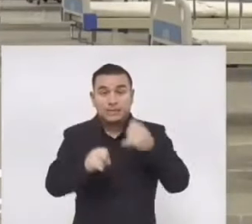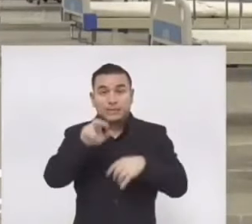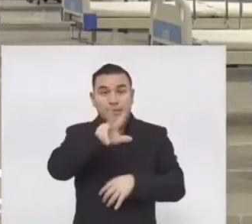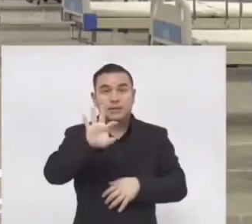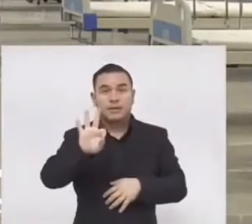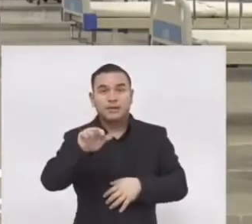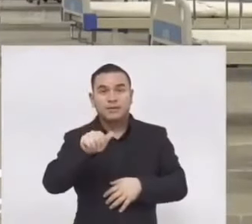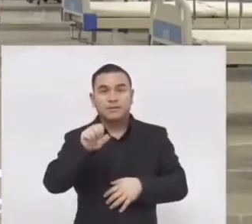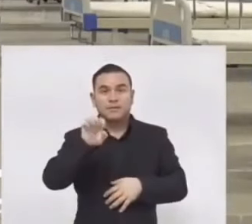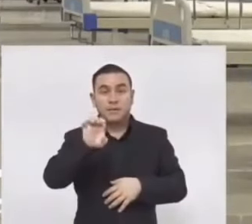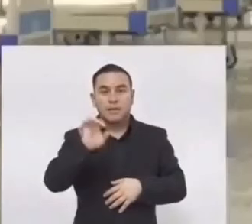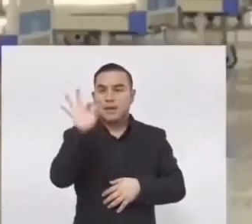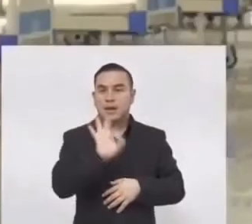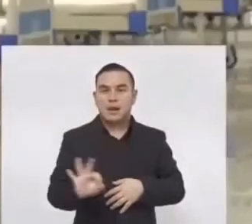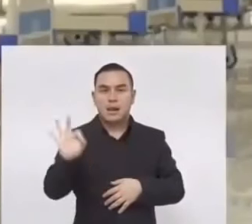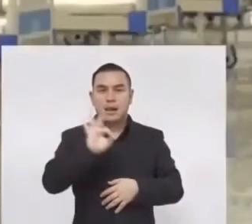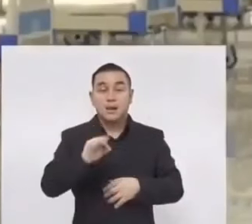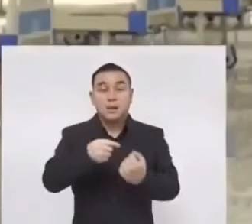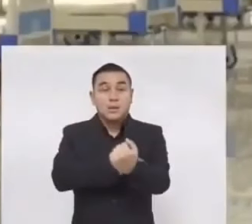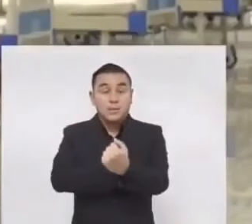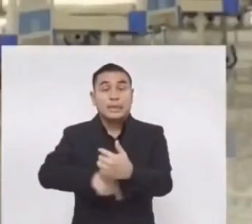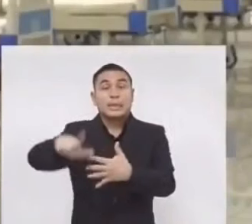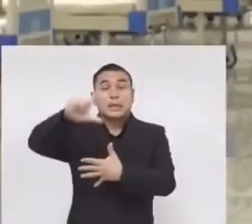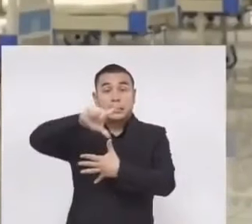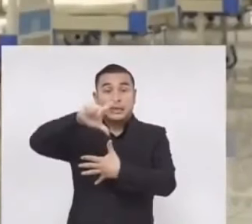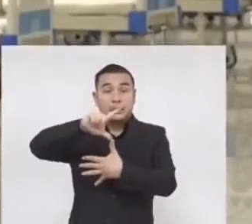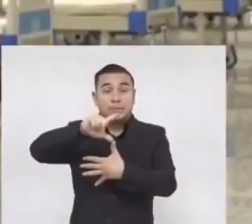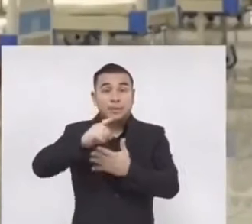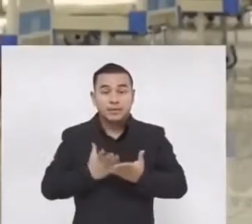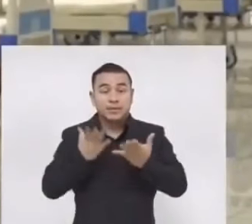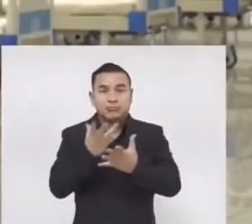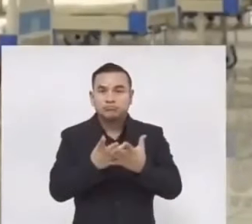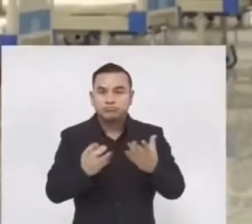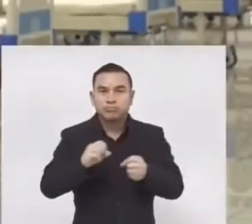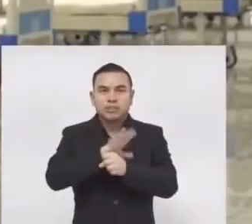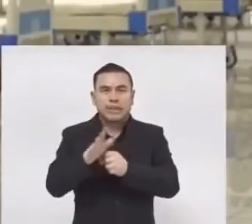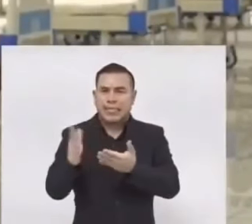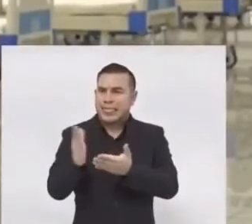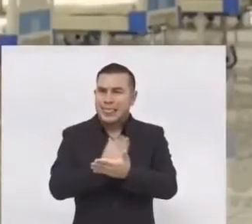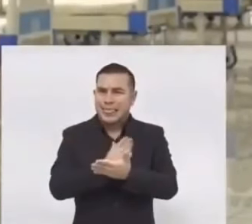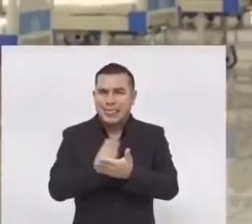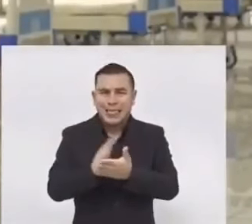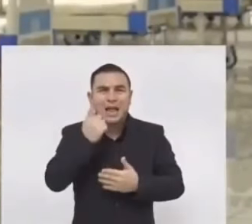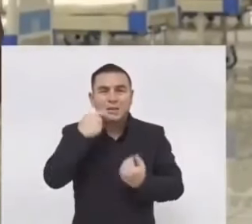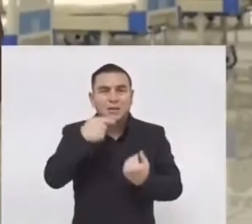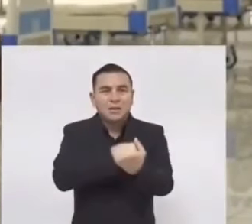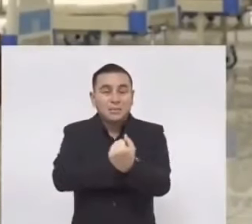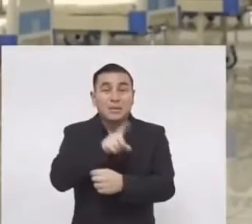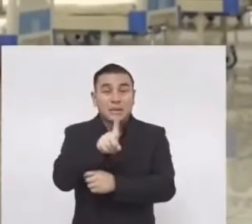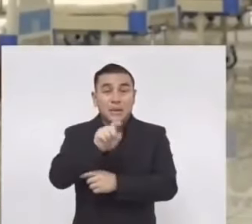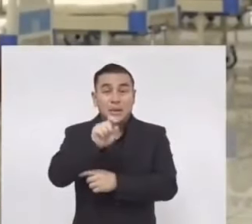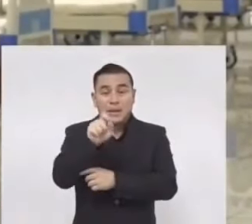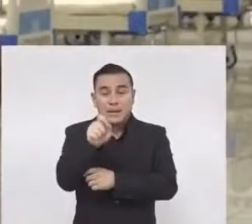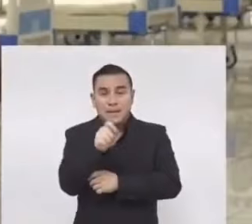ser el mejor hospital de latinoamérica para atender con vida no hay ningún hospital en toda latinoamérica que tenga mil unidades de cuadros intensivos para atender